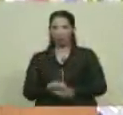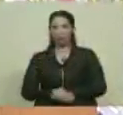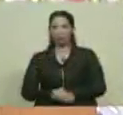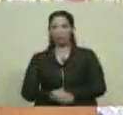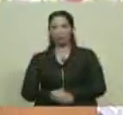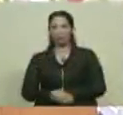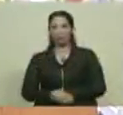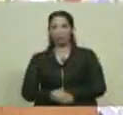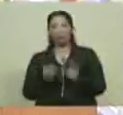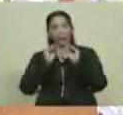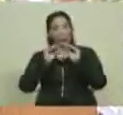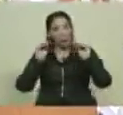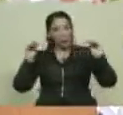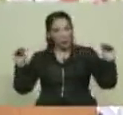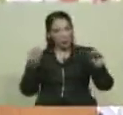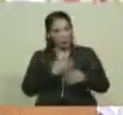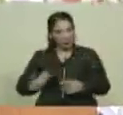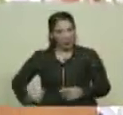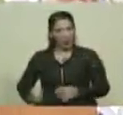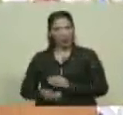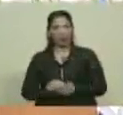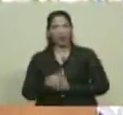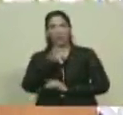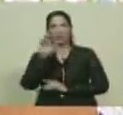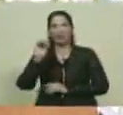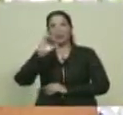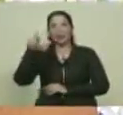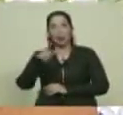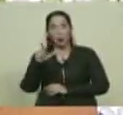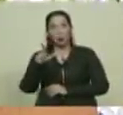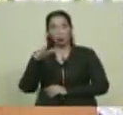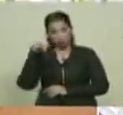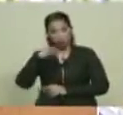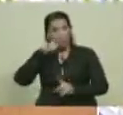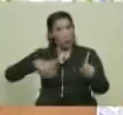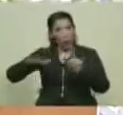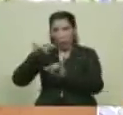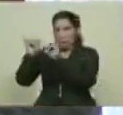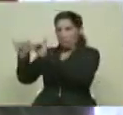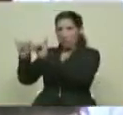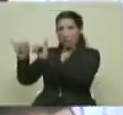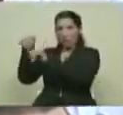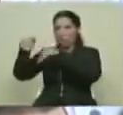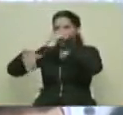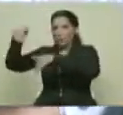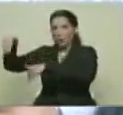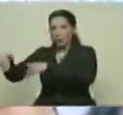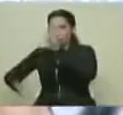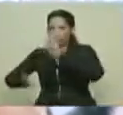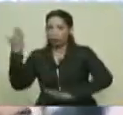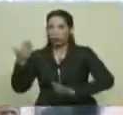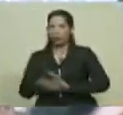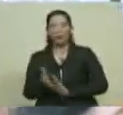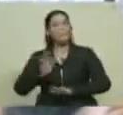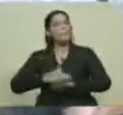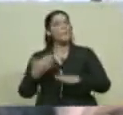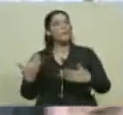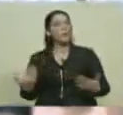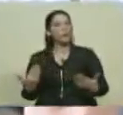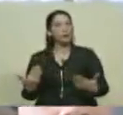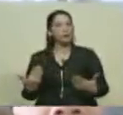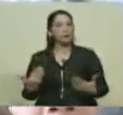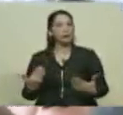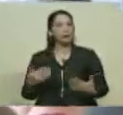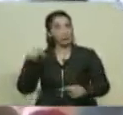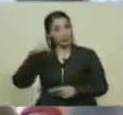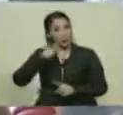El presidente llamó 30 de julio y este pueblo salió a votar. Y salió a votar, ¿por qué? Porque así